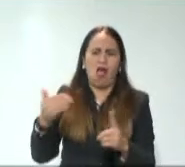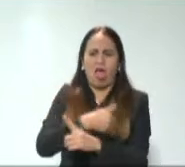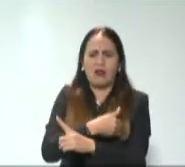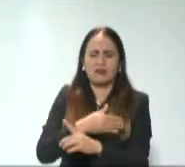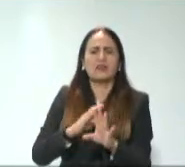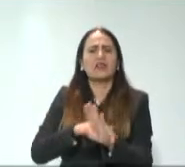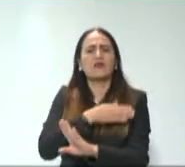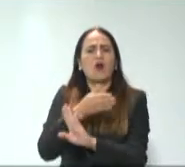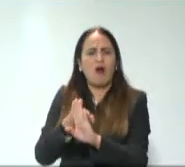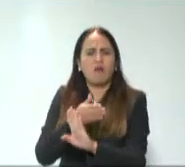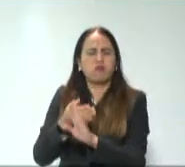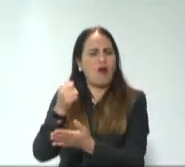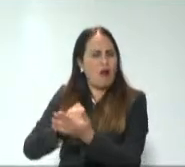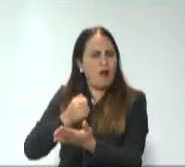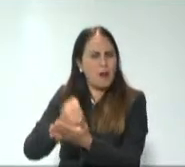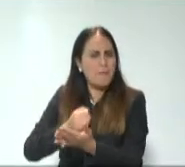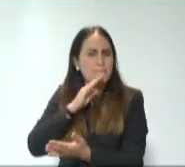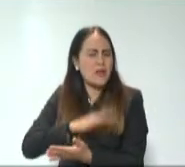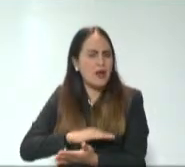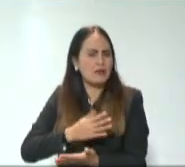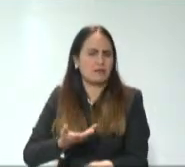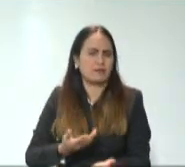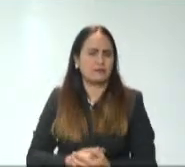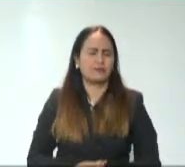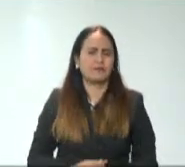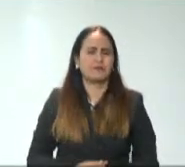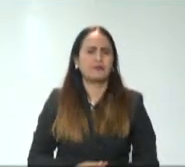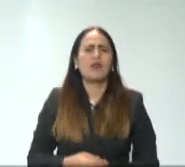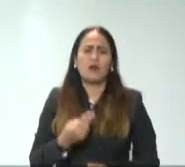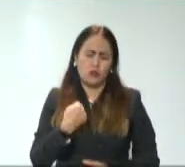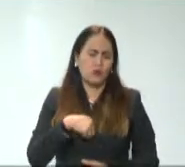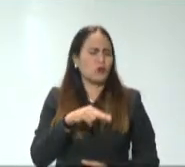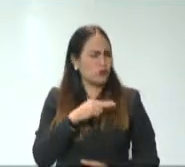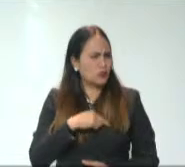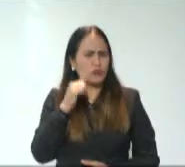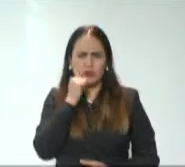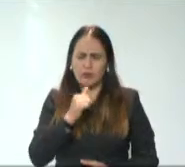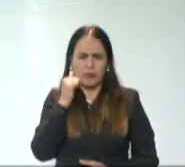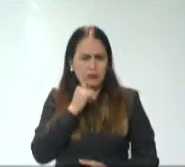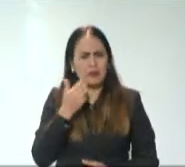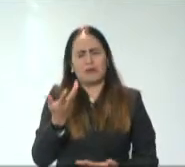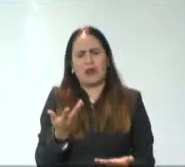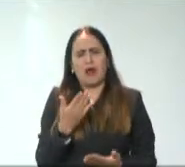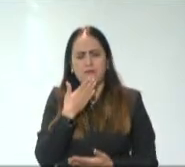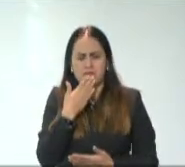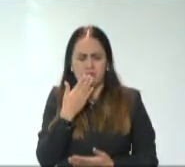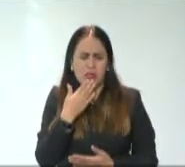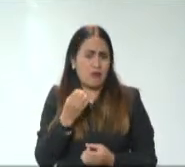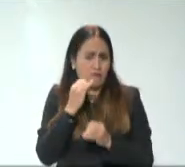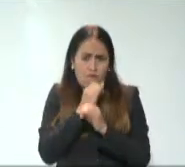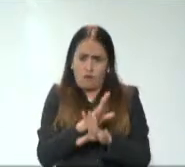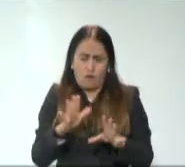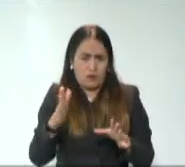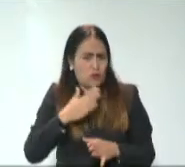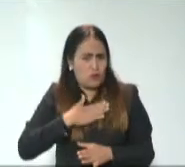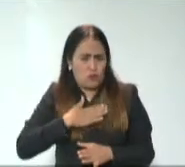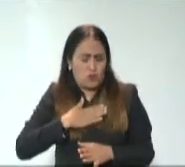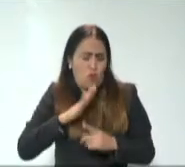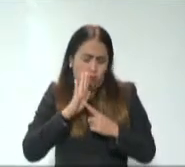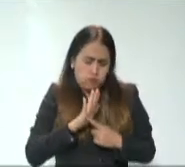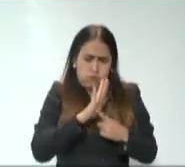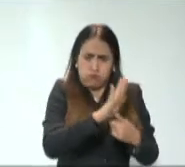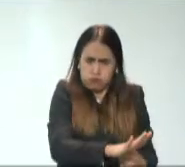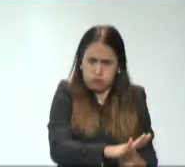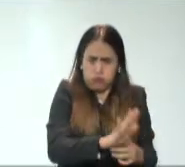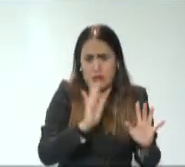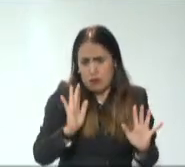para exhibir en este sentido nosotros estamos abiertos a proponer y a proporcionar toda la información que se nos solicita y que